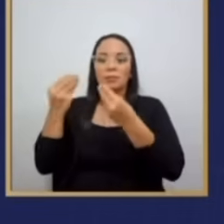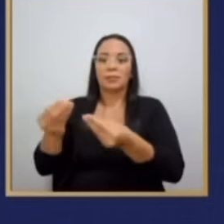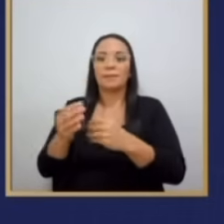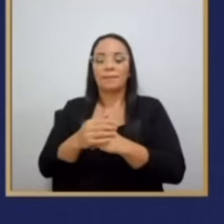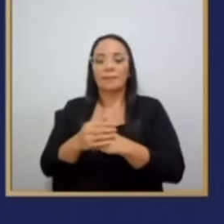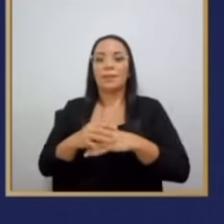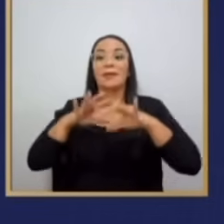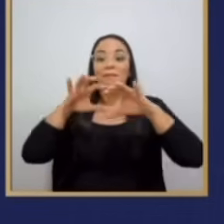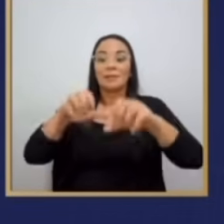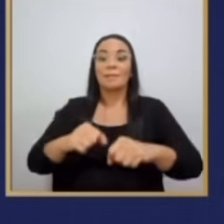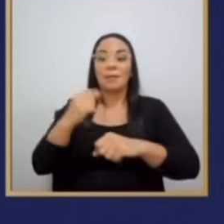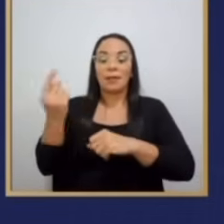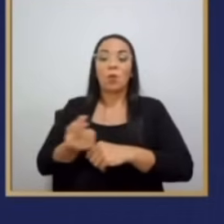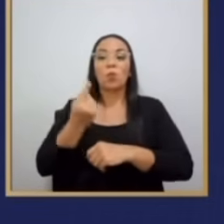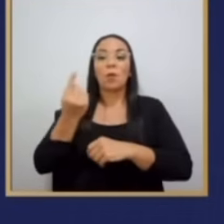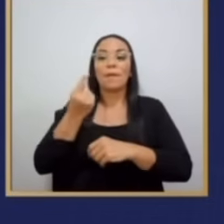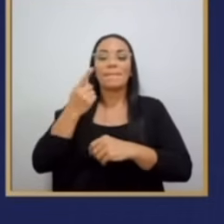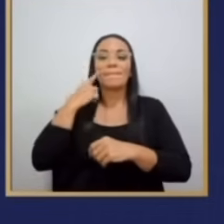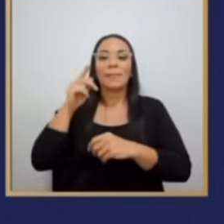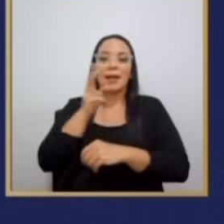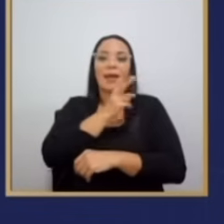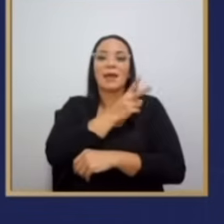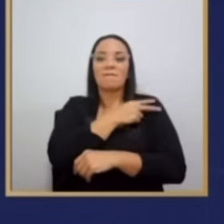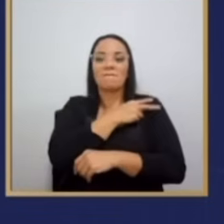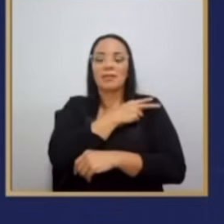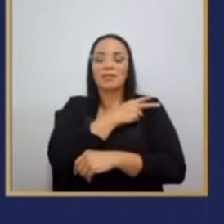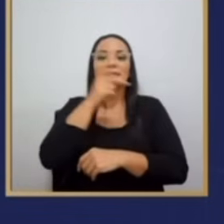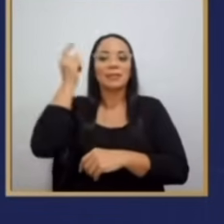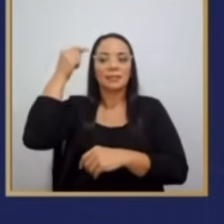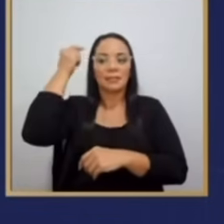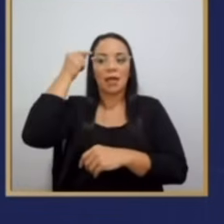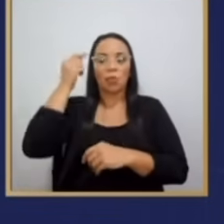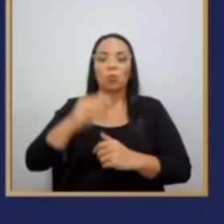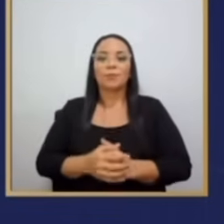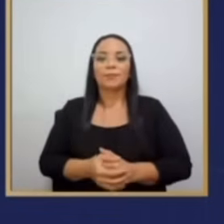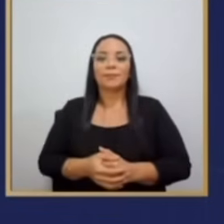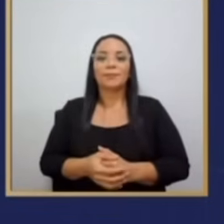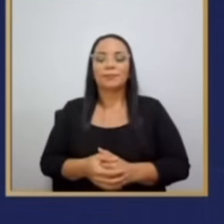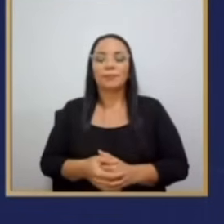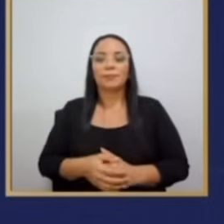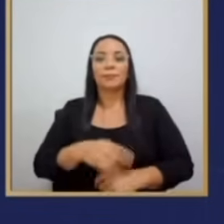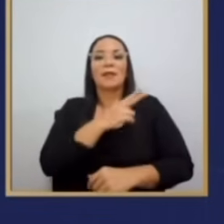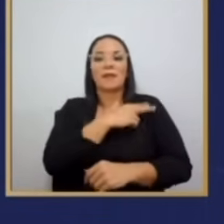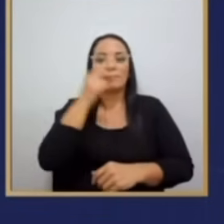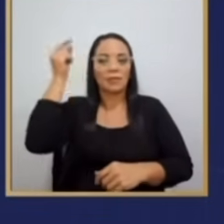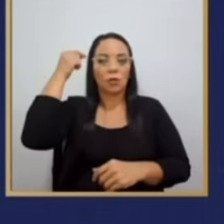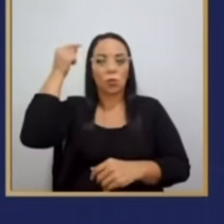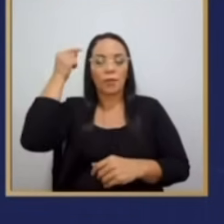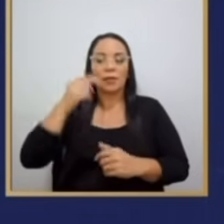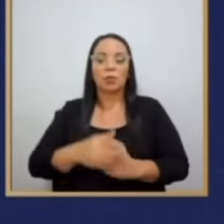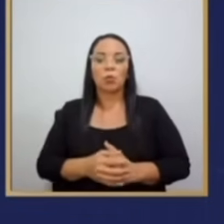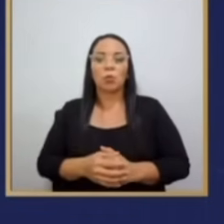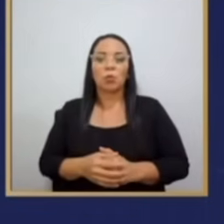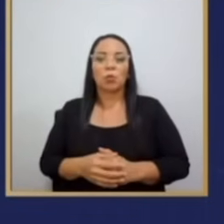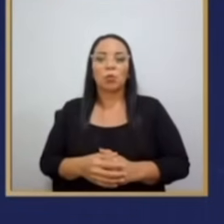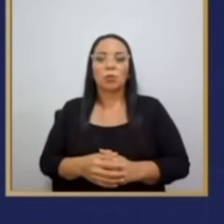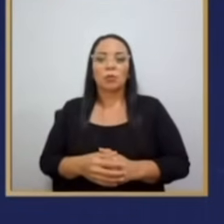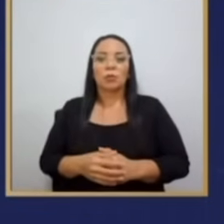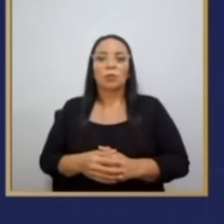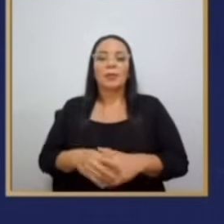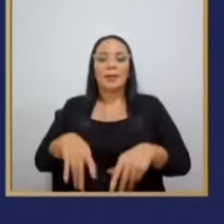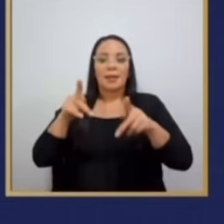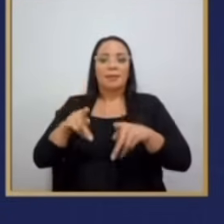manera exclusiva para jefes de Estado, jefes de gobierno y gente de